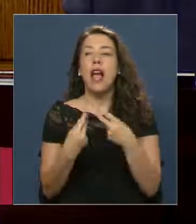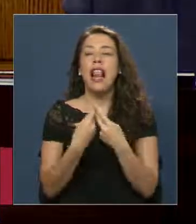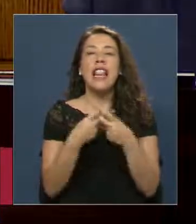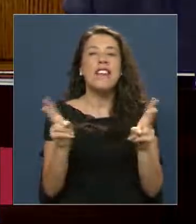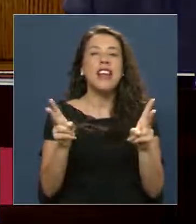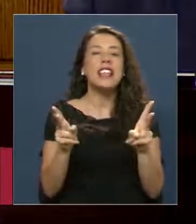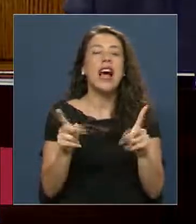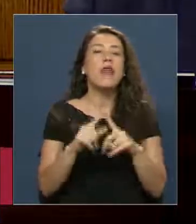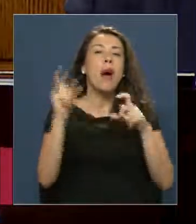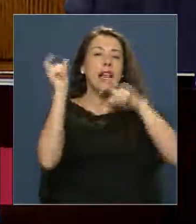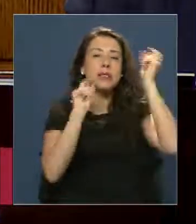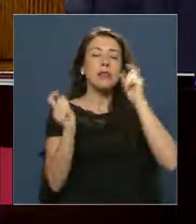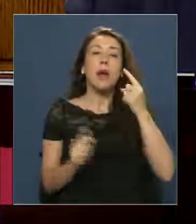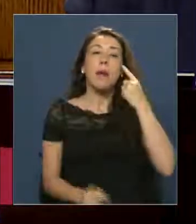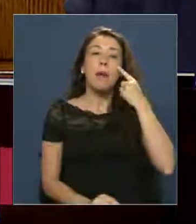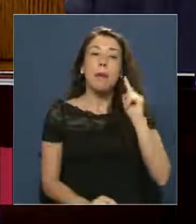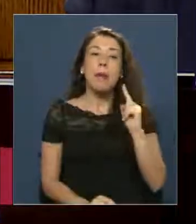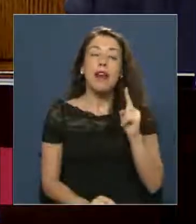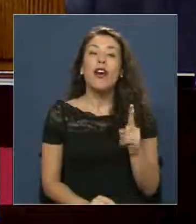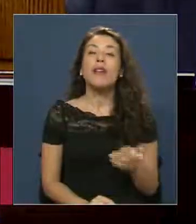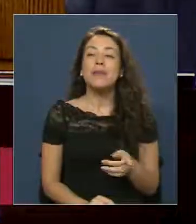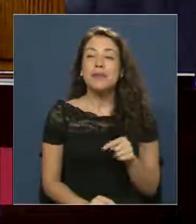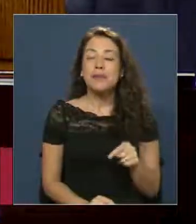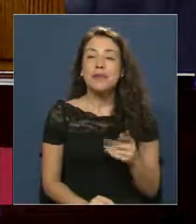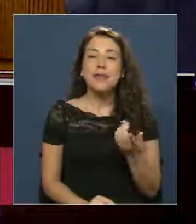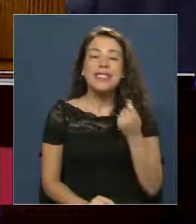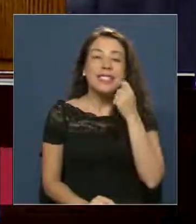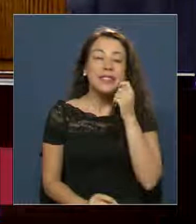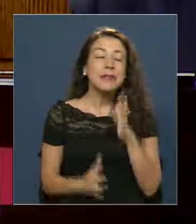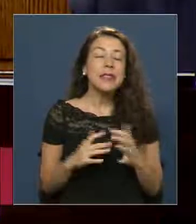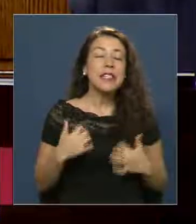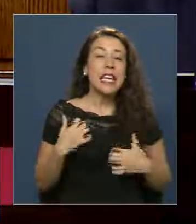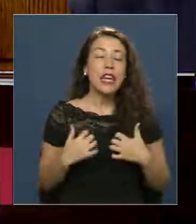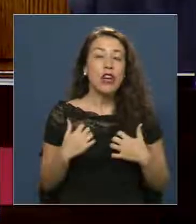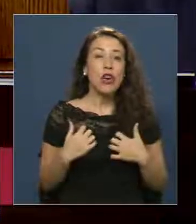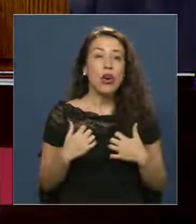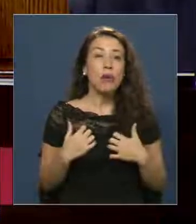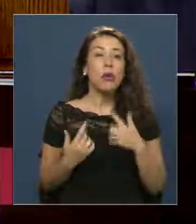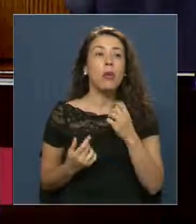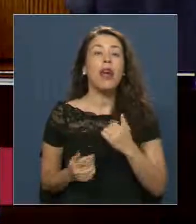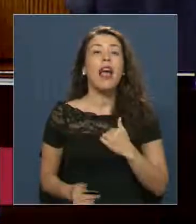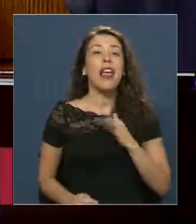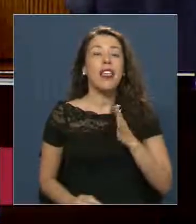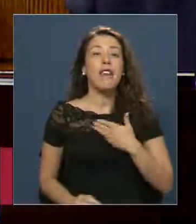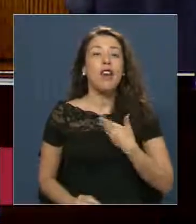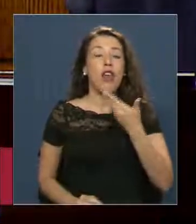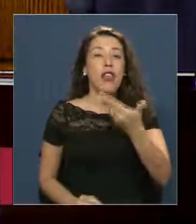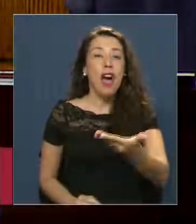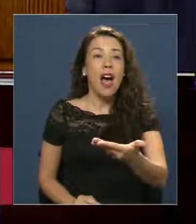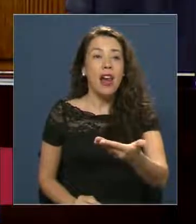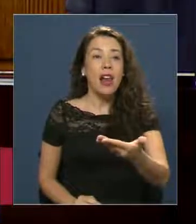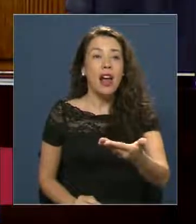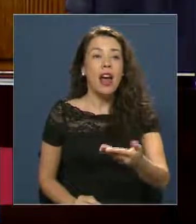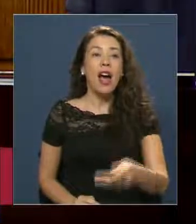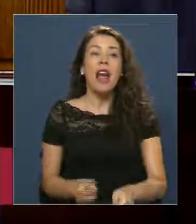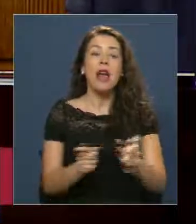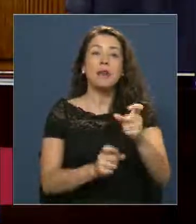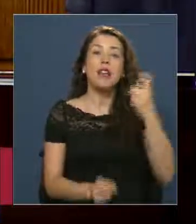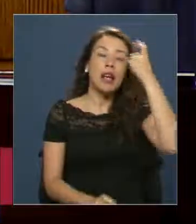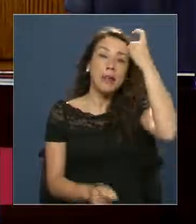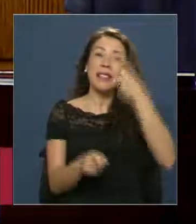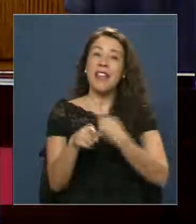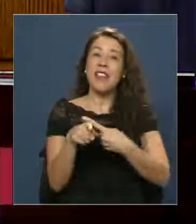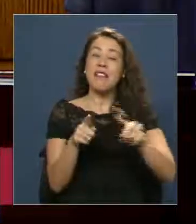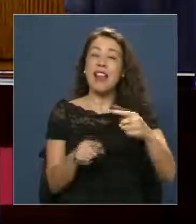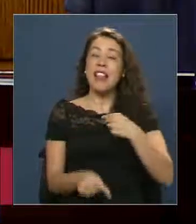expresión. Precisamente la libertad de expresión es el más incómodo de todos porque tengo que dárselo y entregárselo a quienes piensan distinto